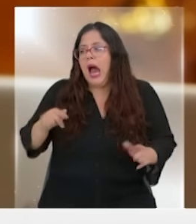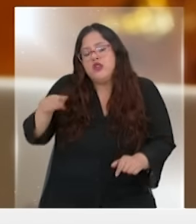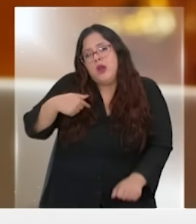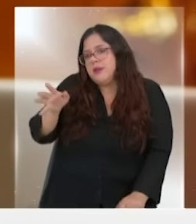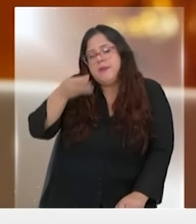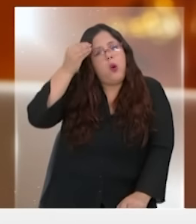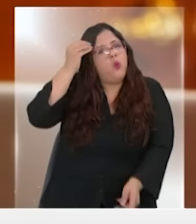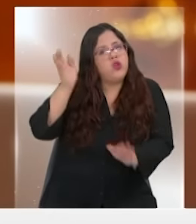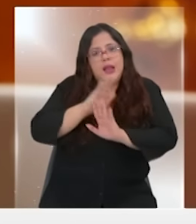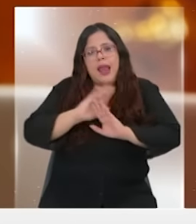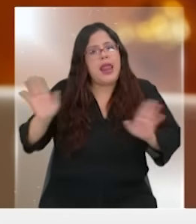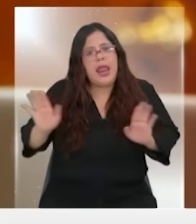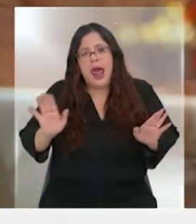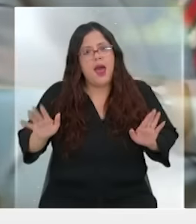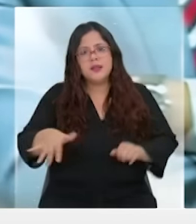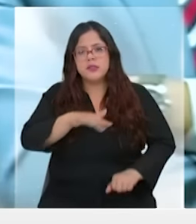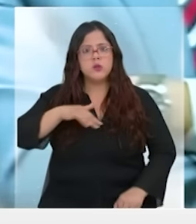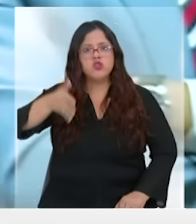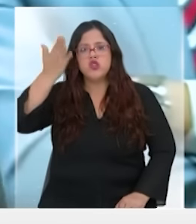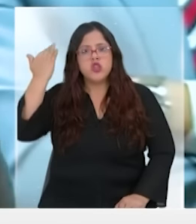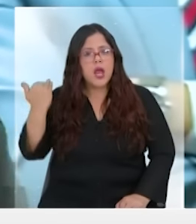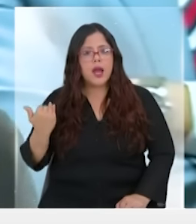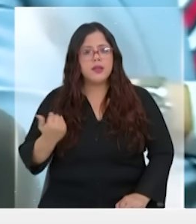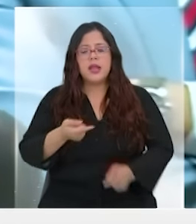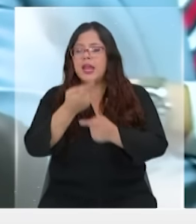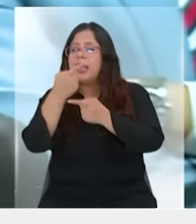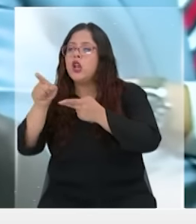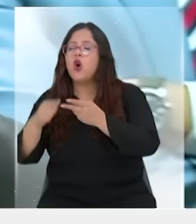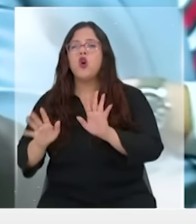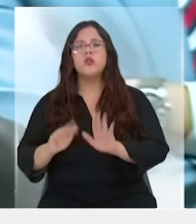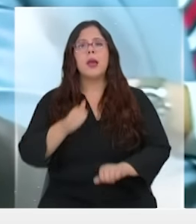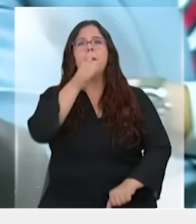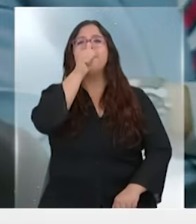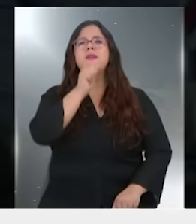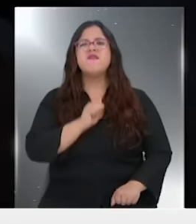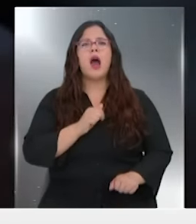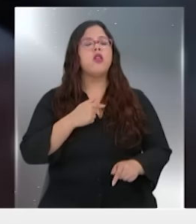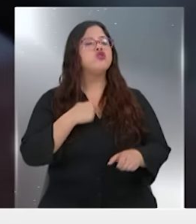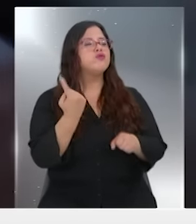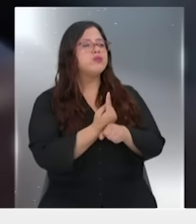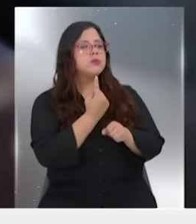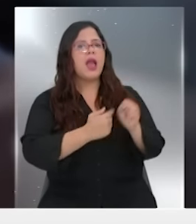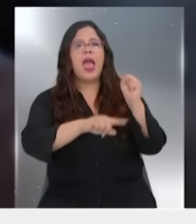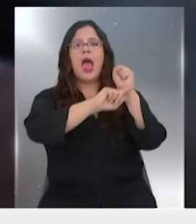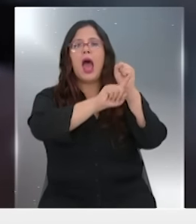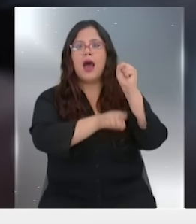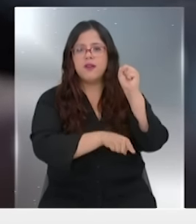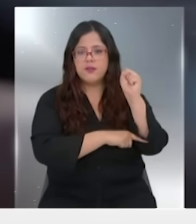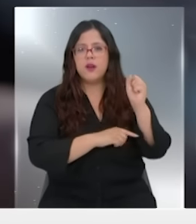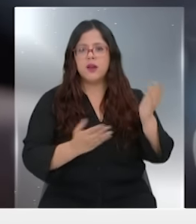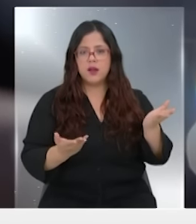de nada de lo que sucedió en los hechos, y lo demás me lo reservo con mi abogado.